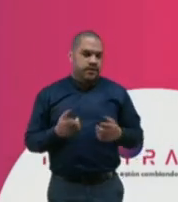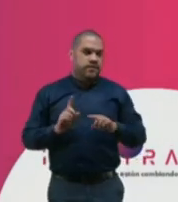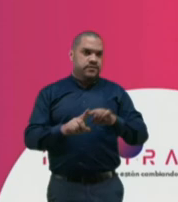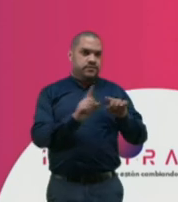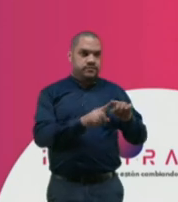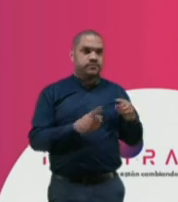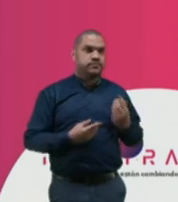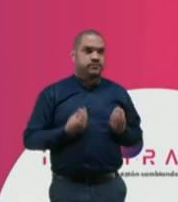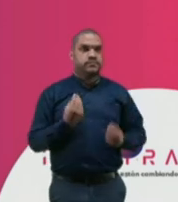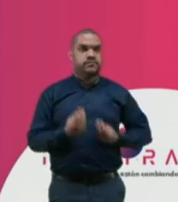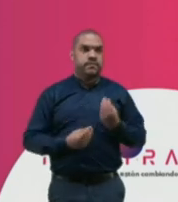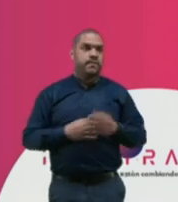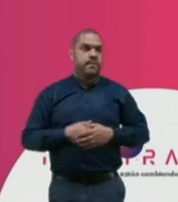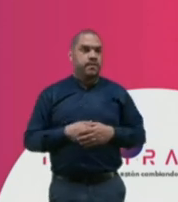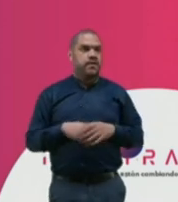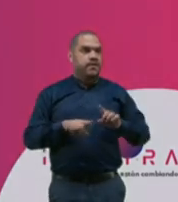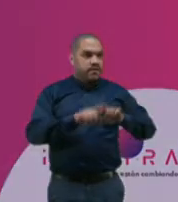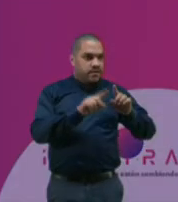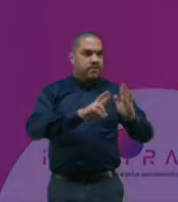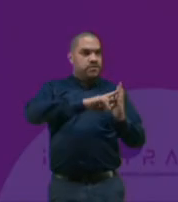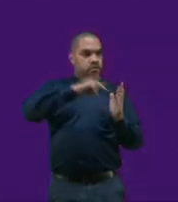RPA?